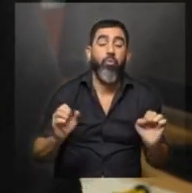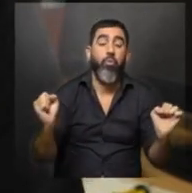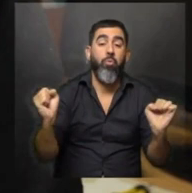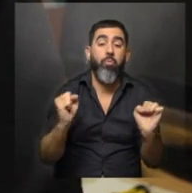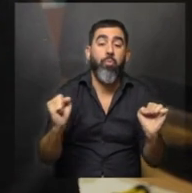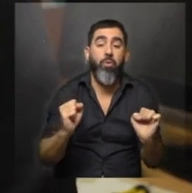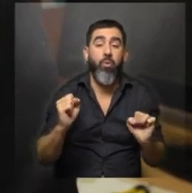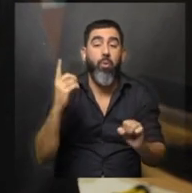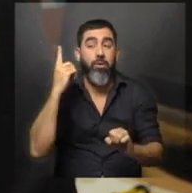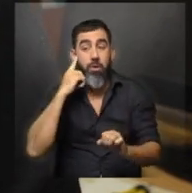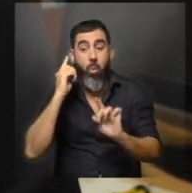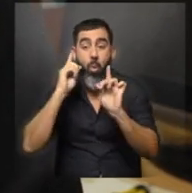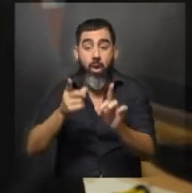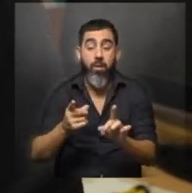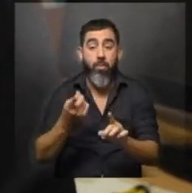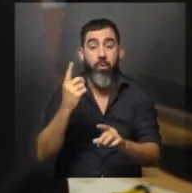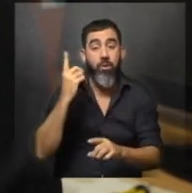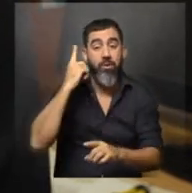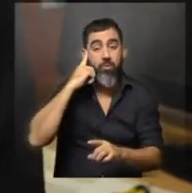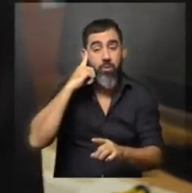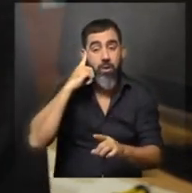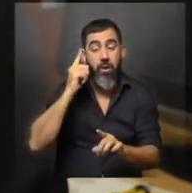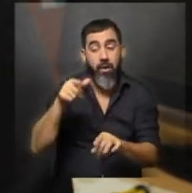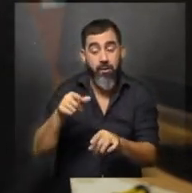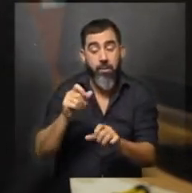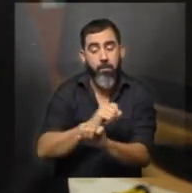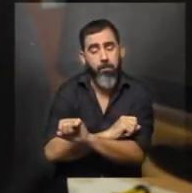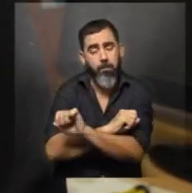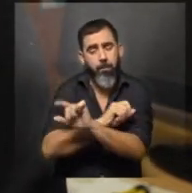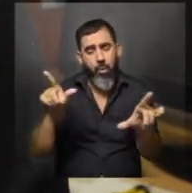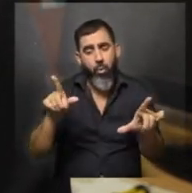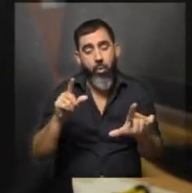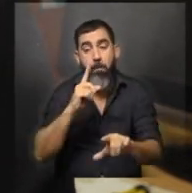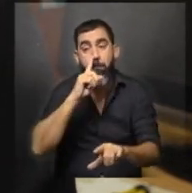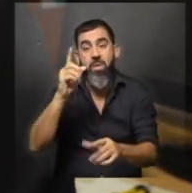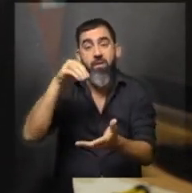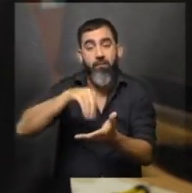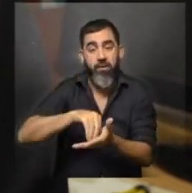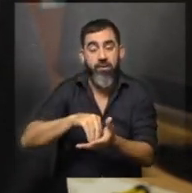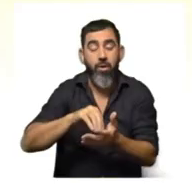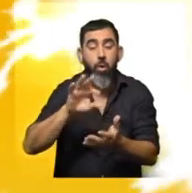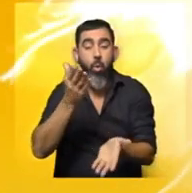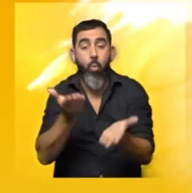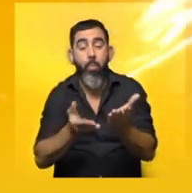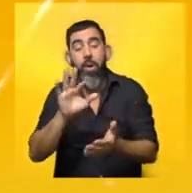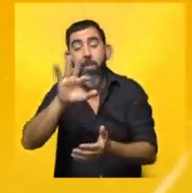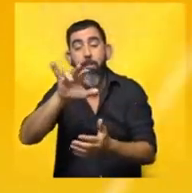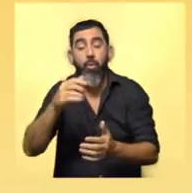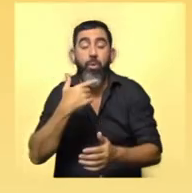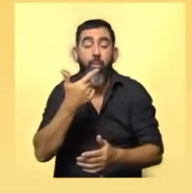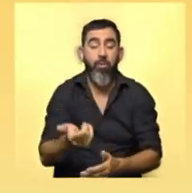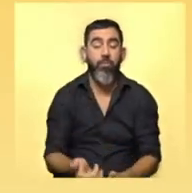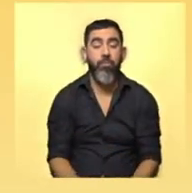también usar celulares. El celular, entonces, en ese sentido, sería 1000 veces más dañino que un microondas.